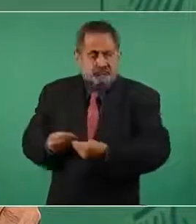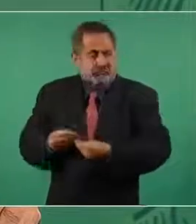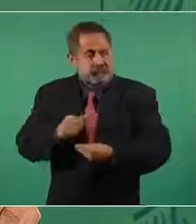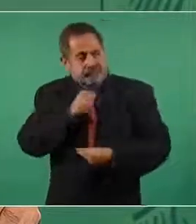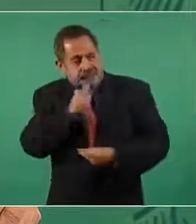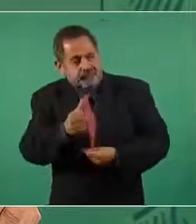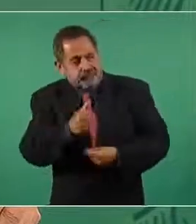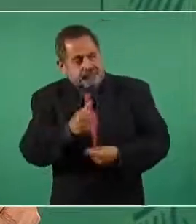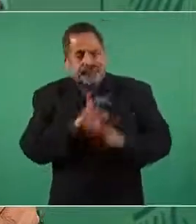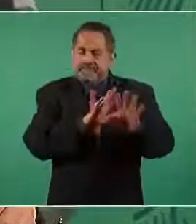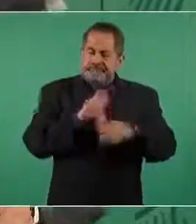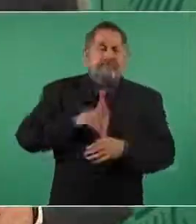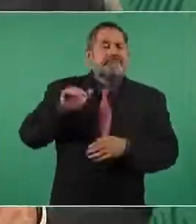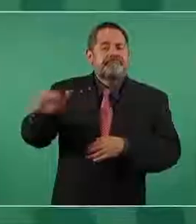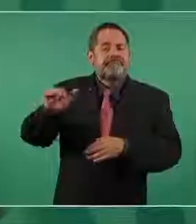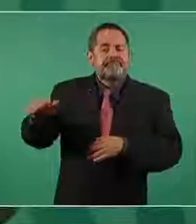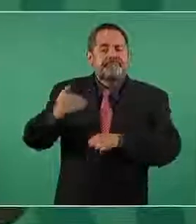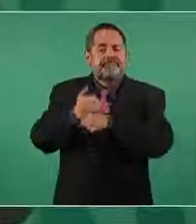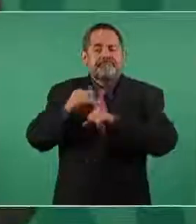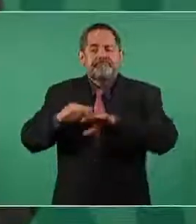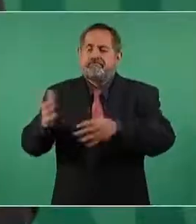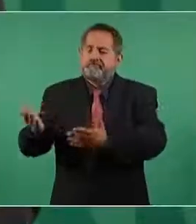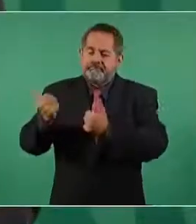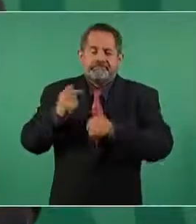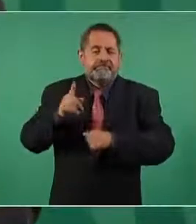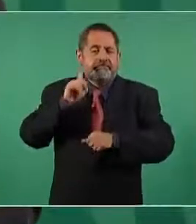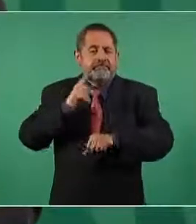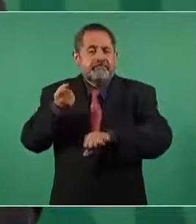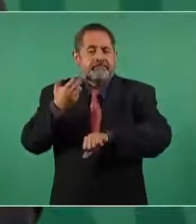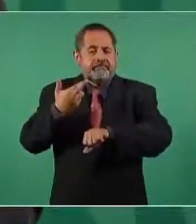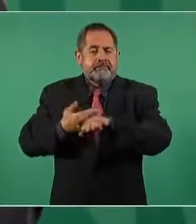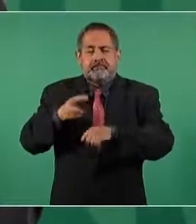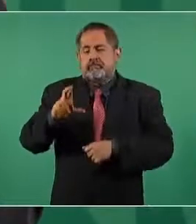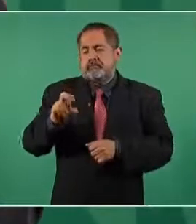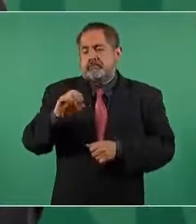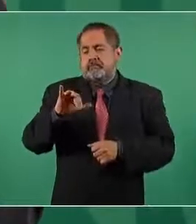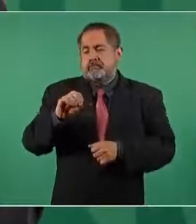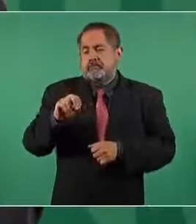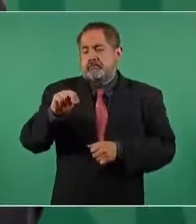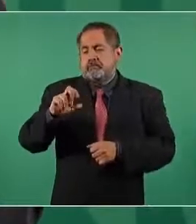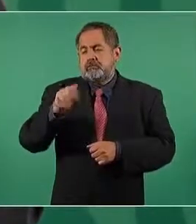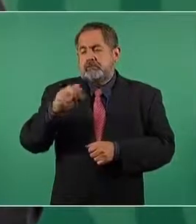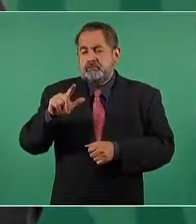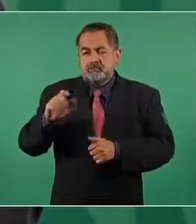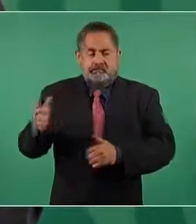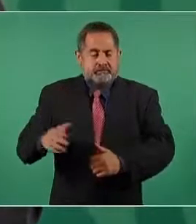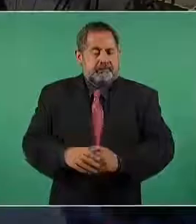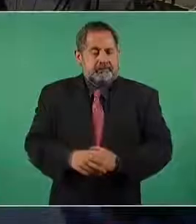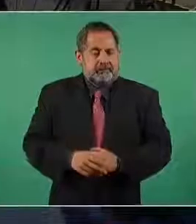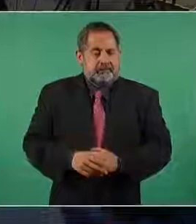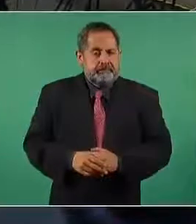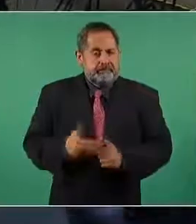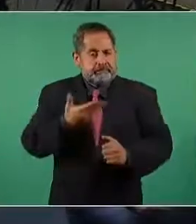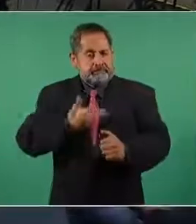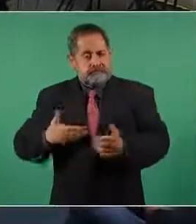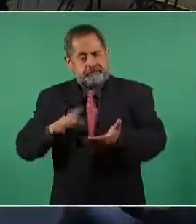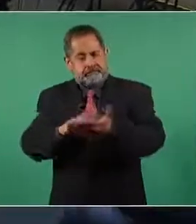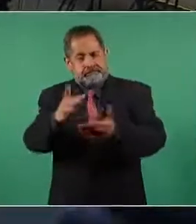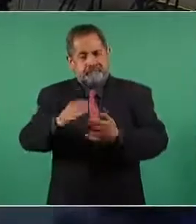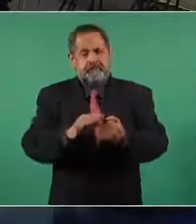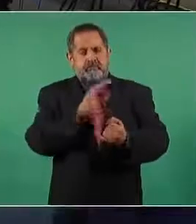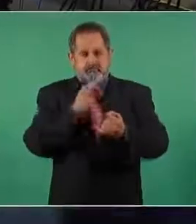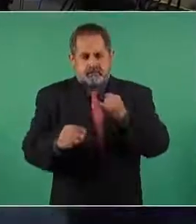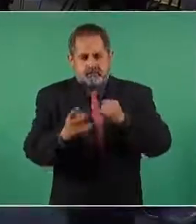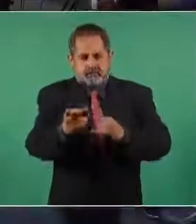vamos a pedirle el informe a la secretaria de Energía. Gracias, presidente. Ya por